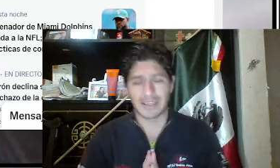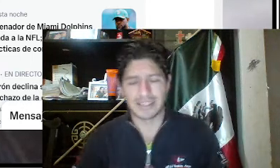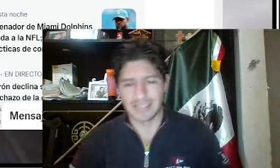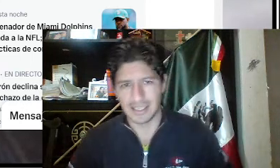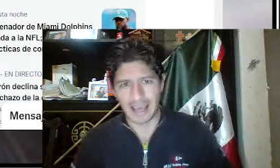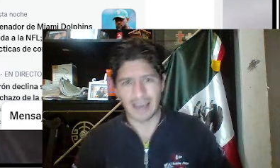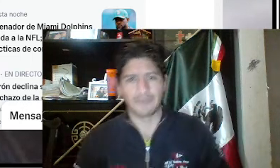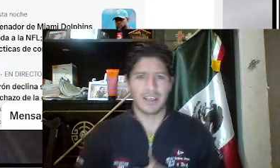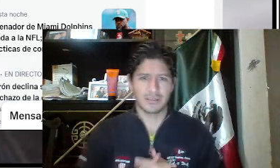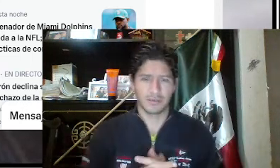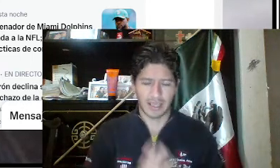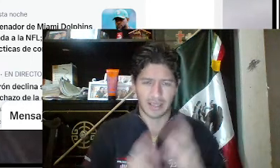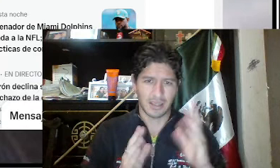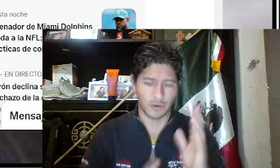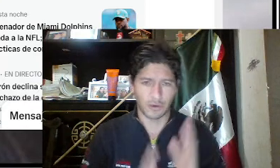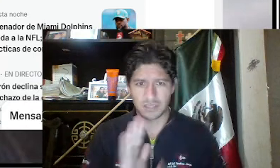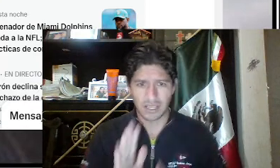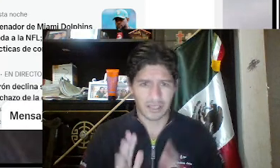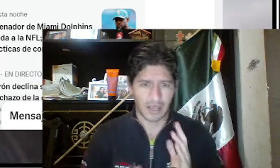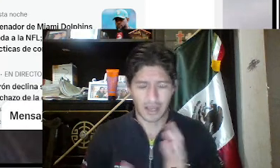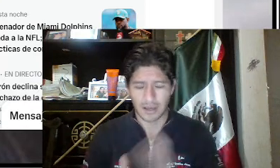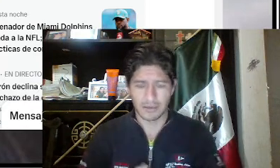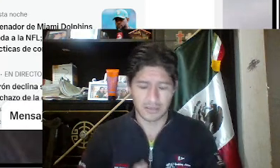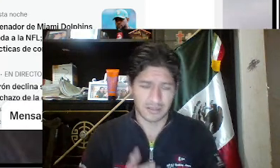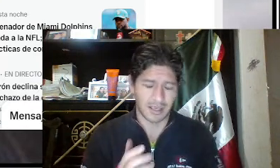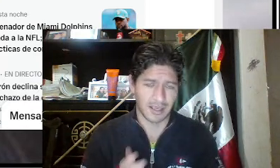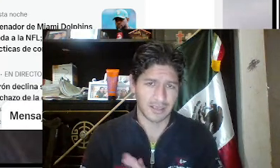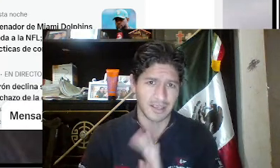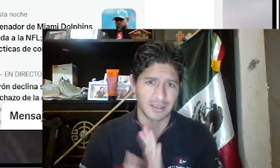estaba establecida, eso que dijo cierta